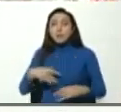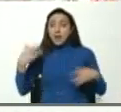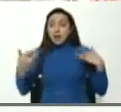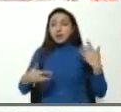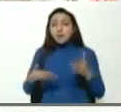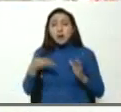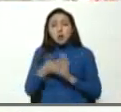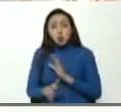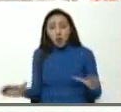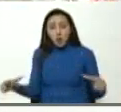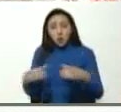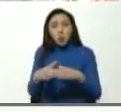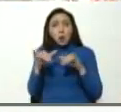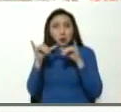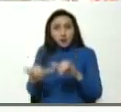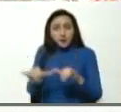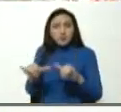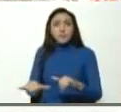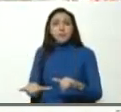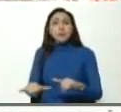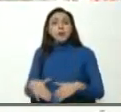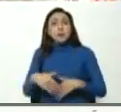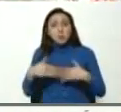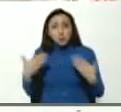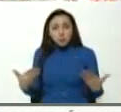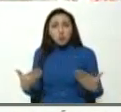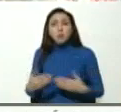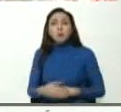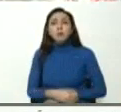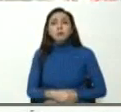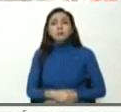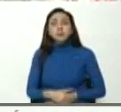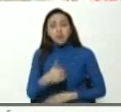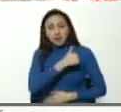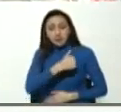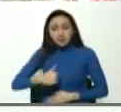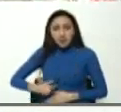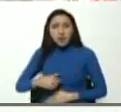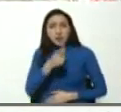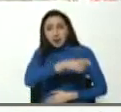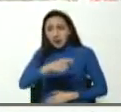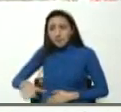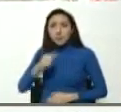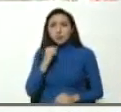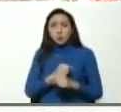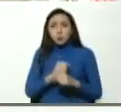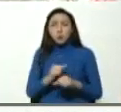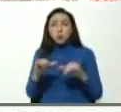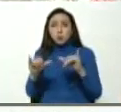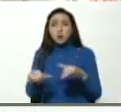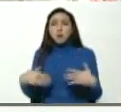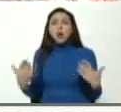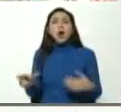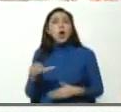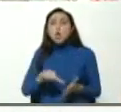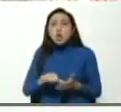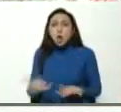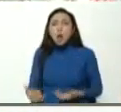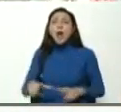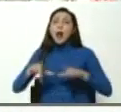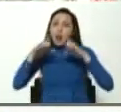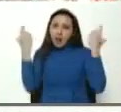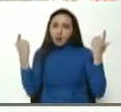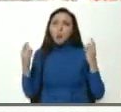el consejo la sesión del consejo presidencial de gobierno de la clase obrera en la guaira